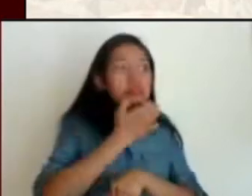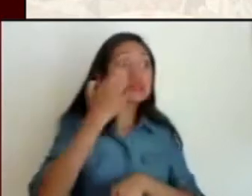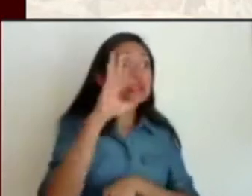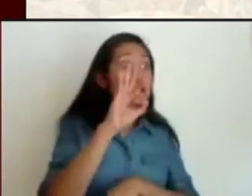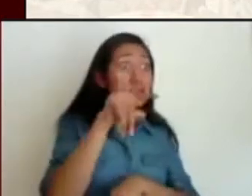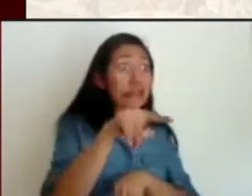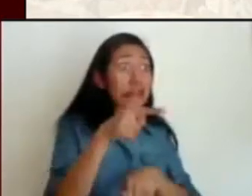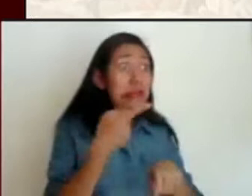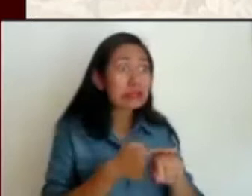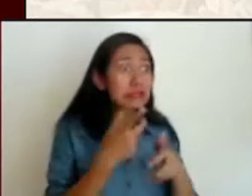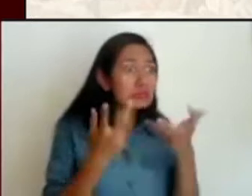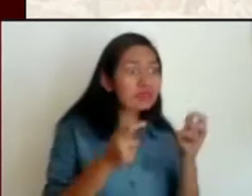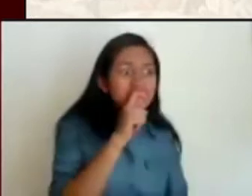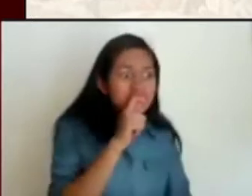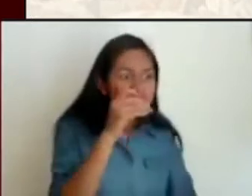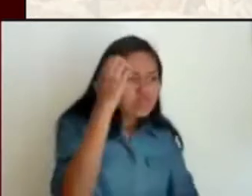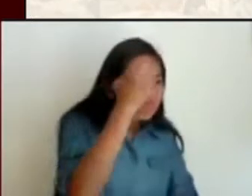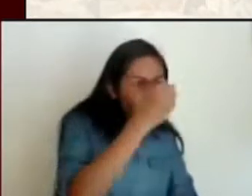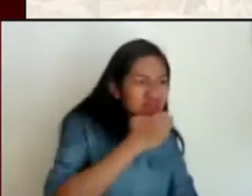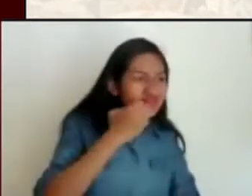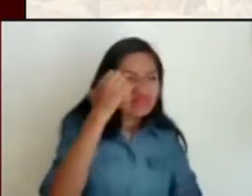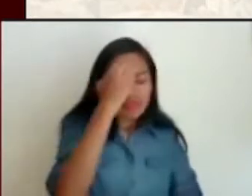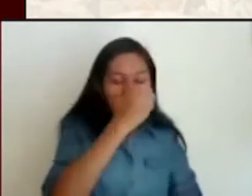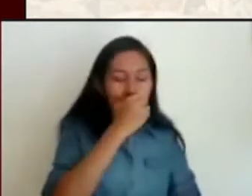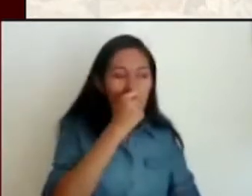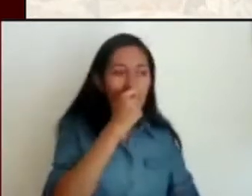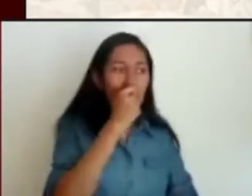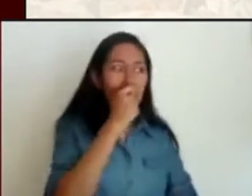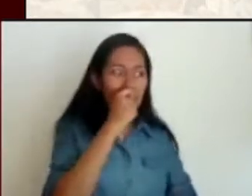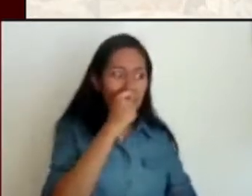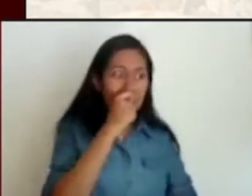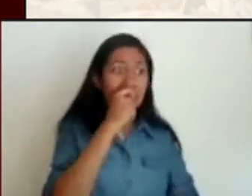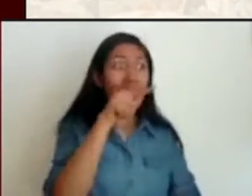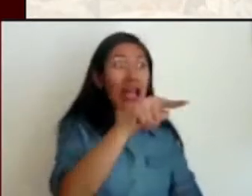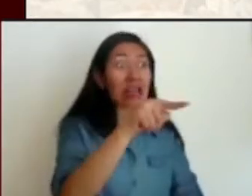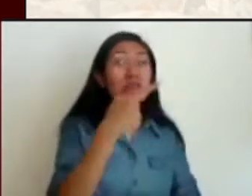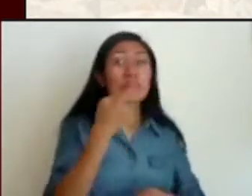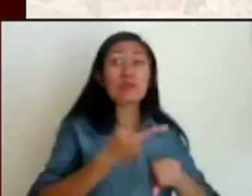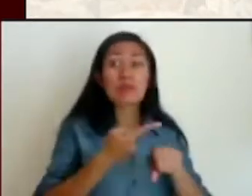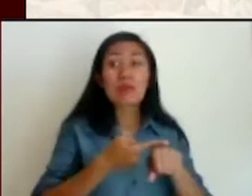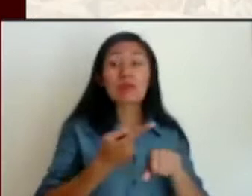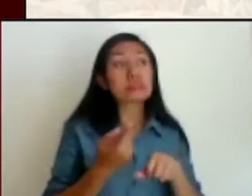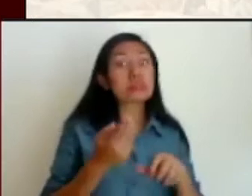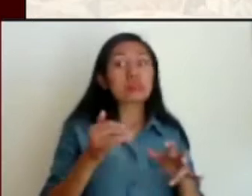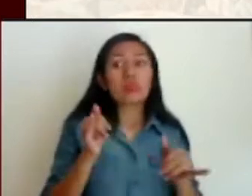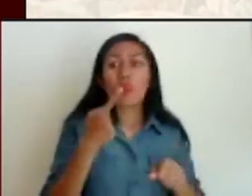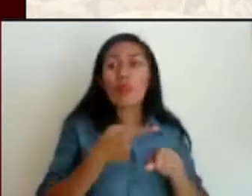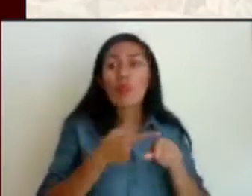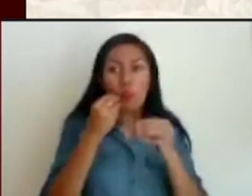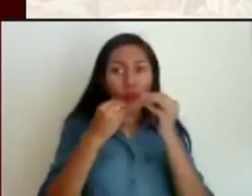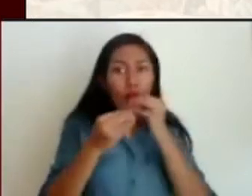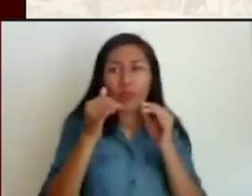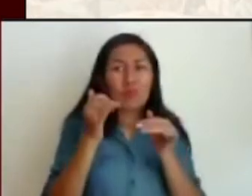veces movieron los diagnósticos y plantearon que también había desnutrición y que había enfermedades por falta